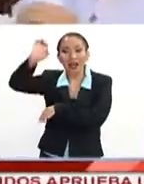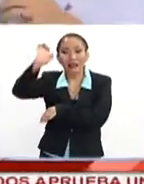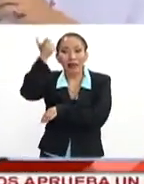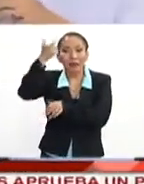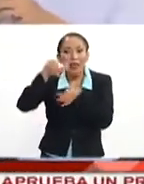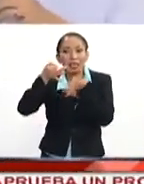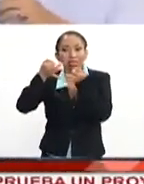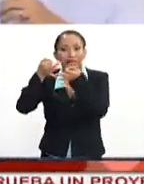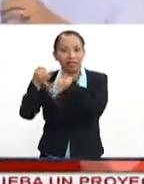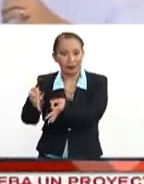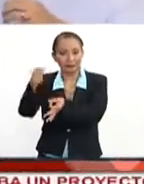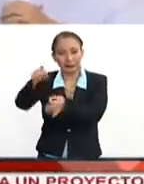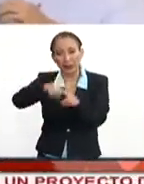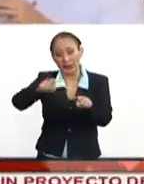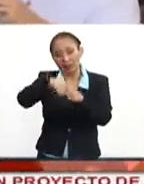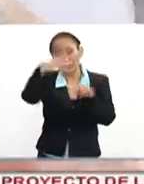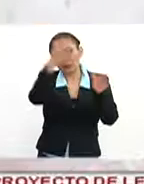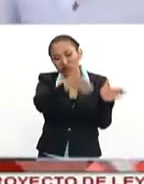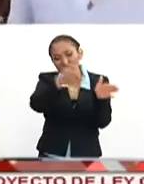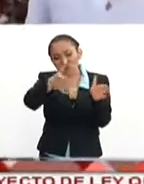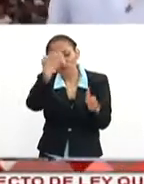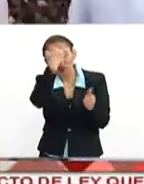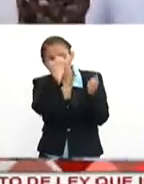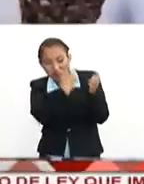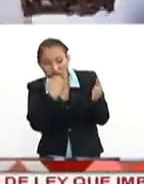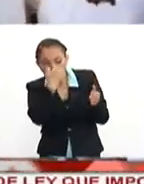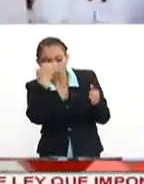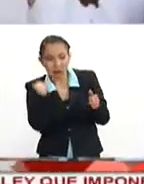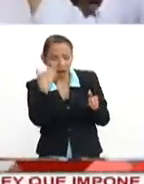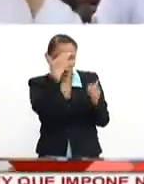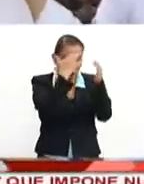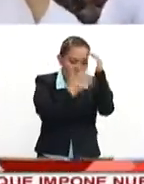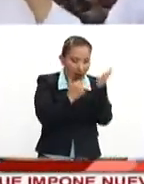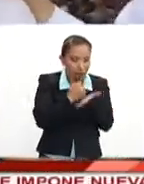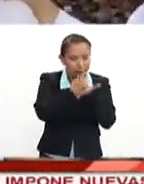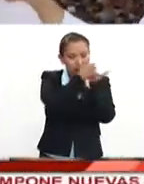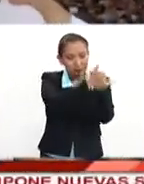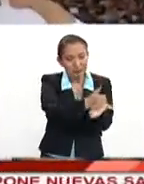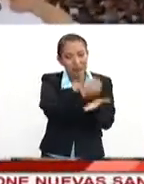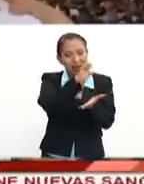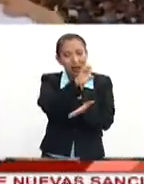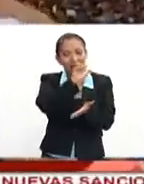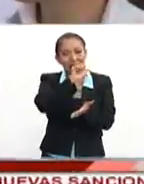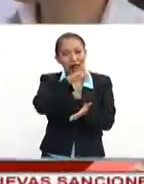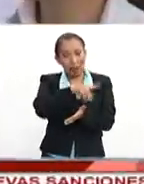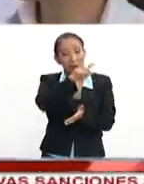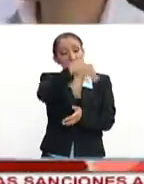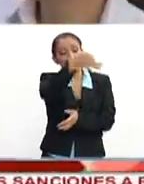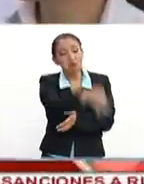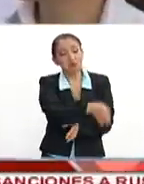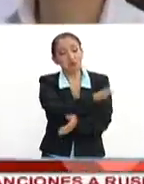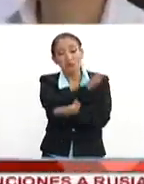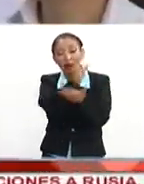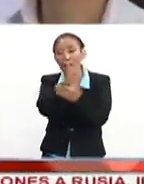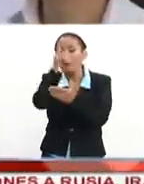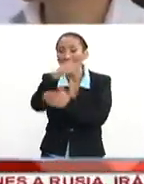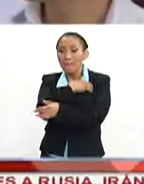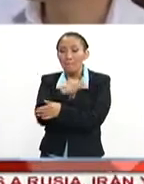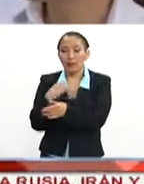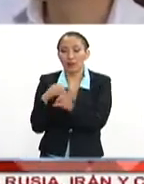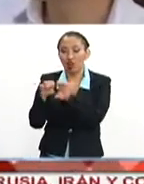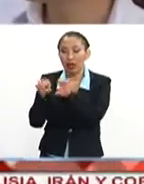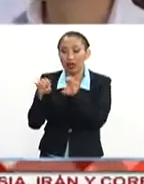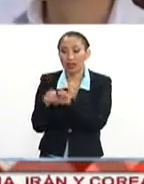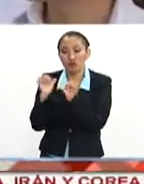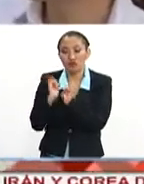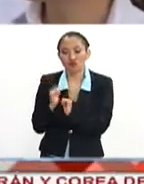como vocación. Tras varias etapas y pruebas de conocimiento con acompañamiento y respaldo de la AEM, Rubén logró ser aceptado para integrarse a un